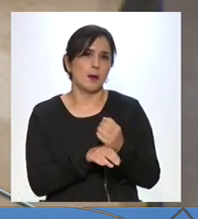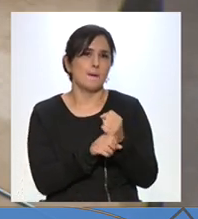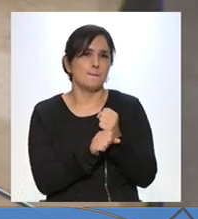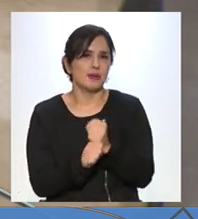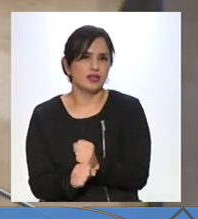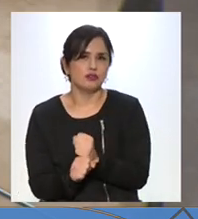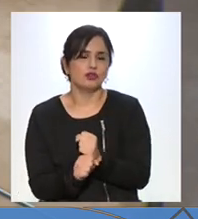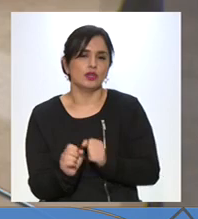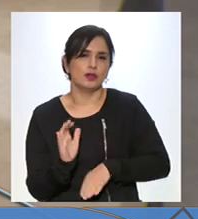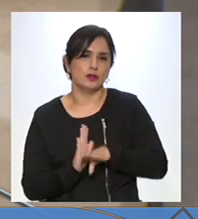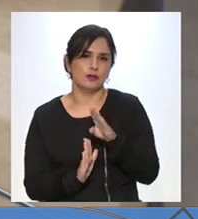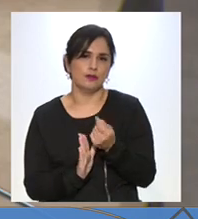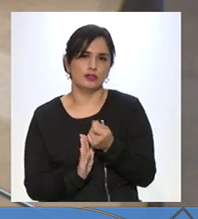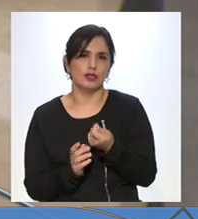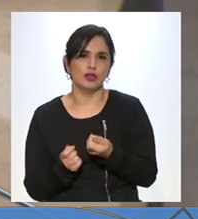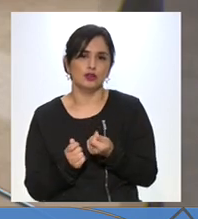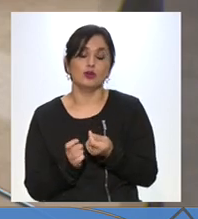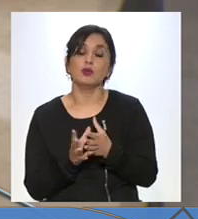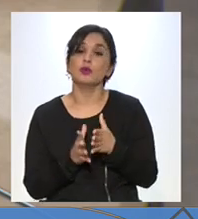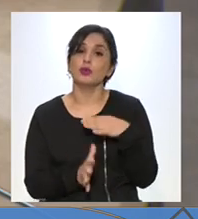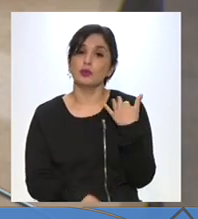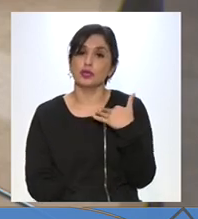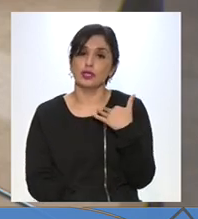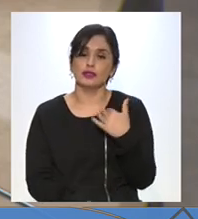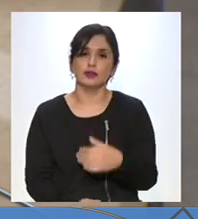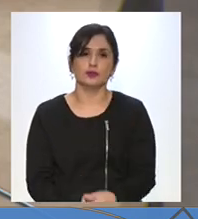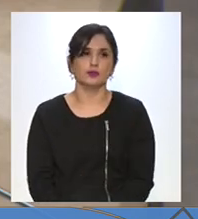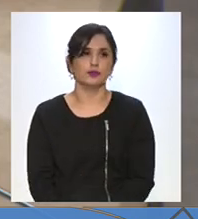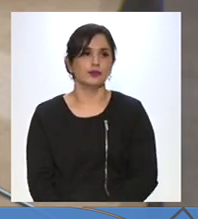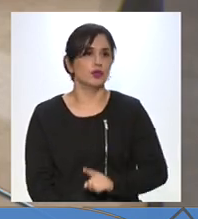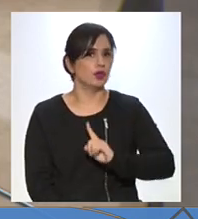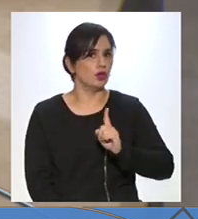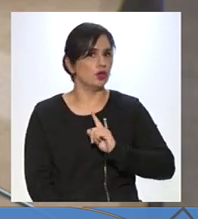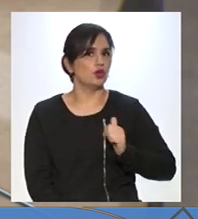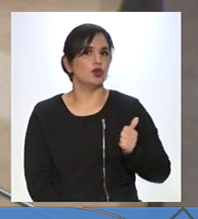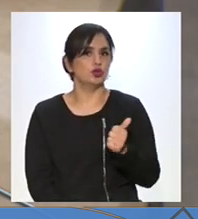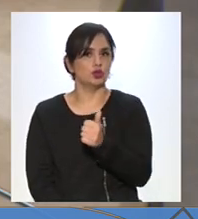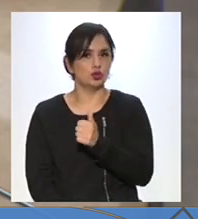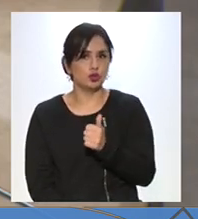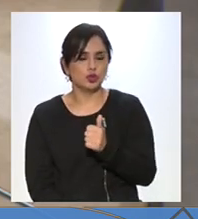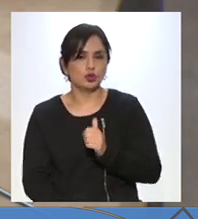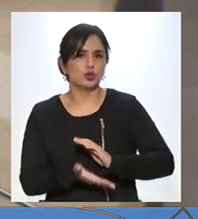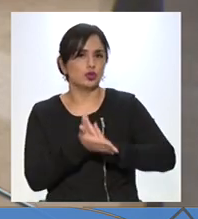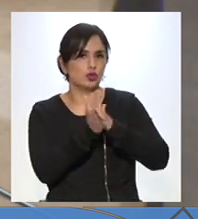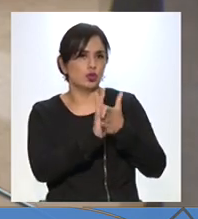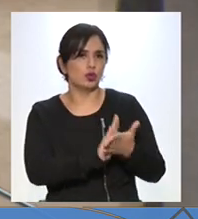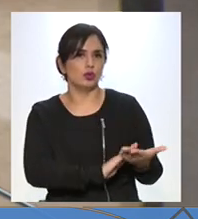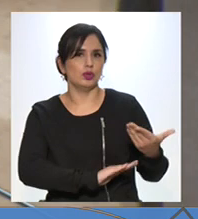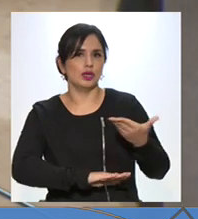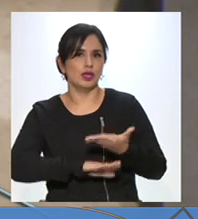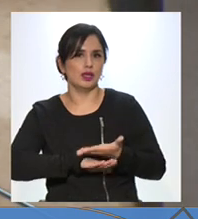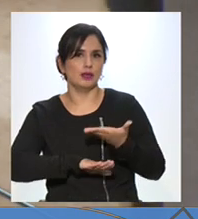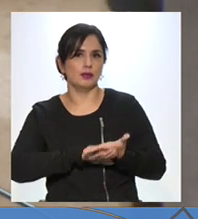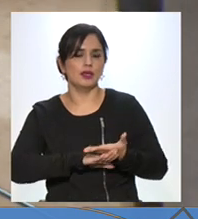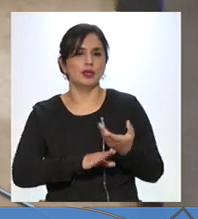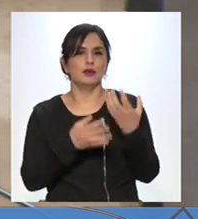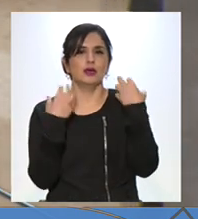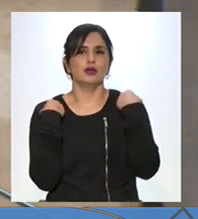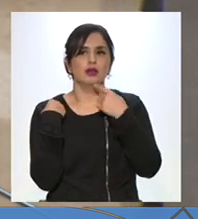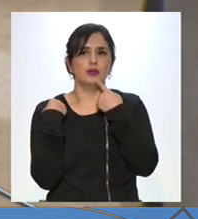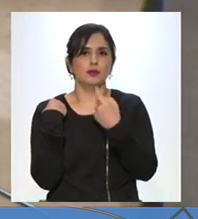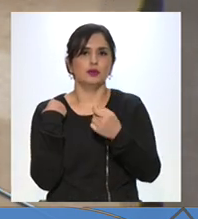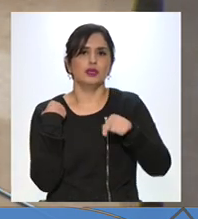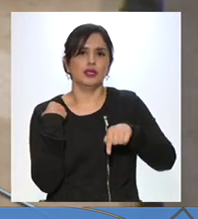inflacionarias en la economía que son importantes. No todas esas presiones vienen del lado de la demanda, y aquí me hago cargo de la pregunta que